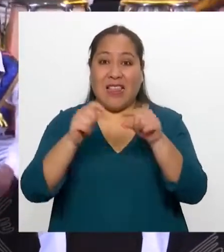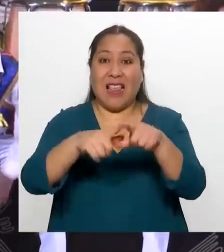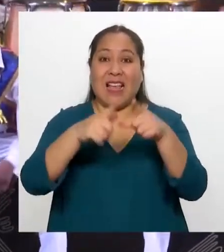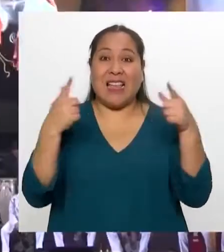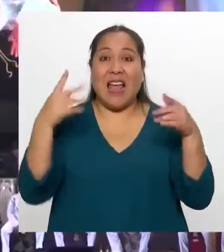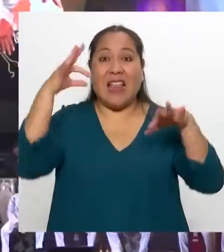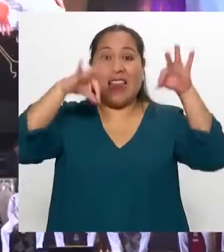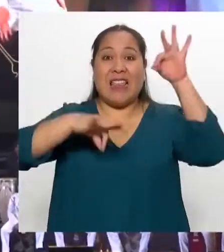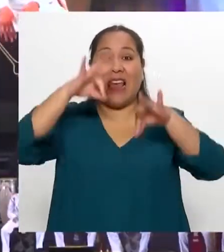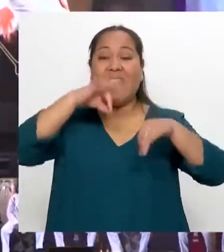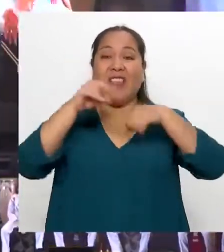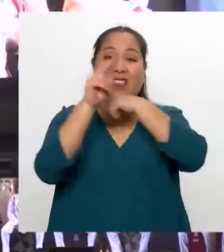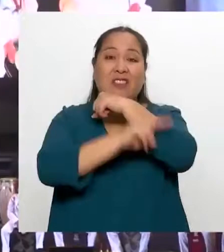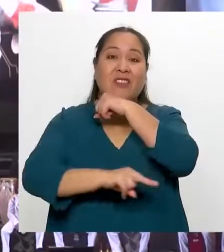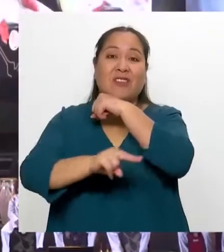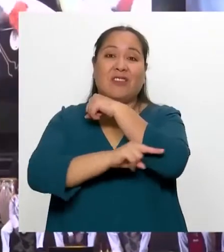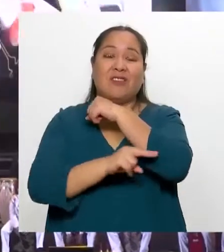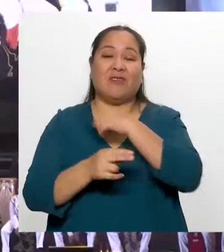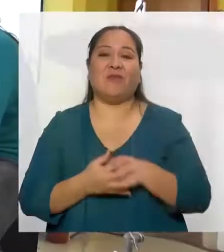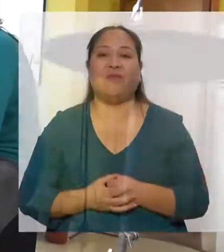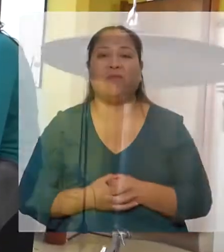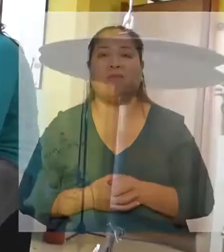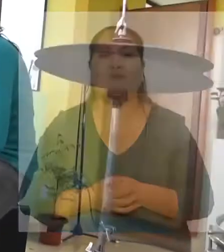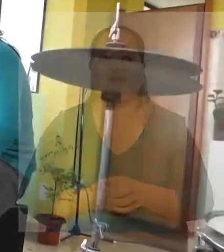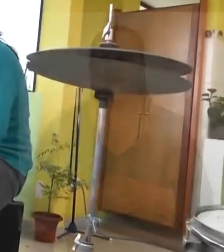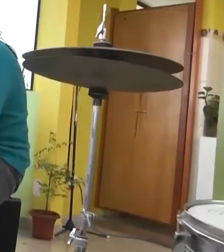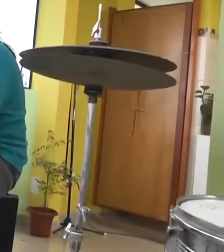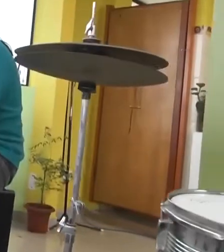en el Gran Teatro Nacional.